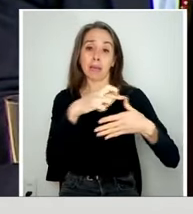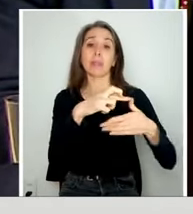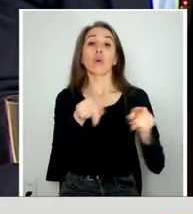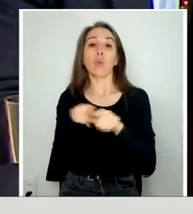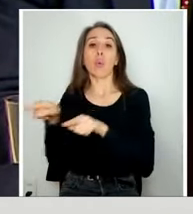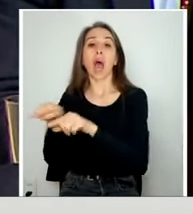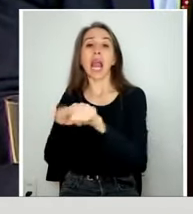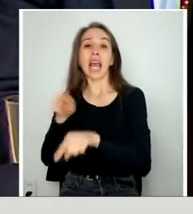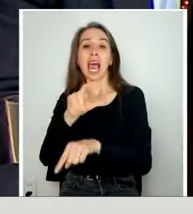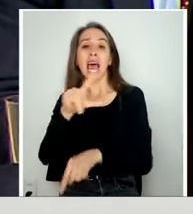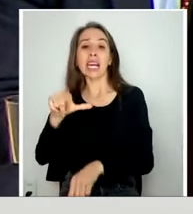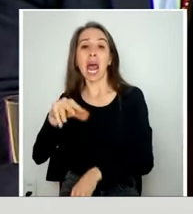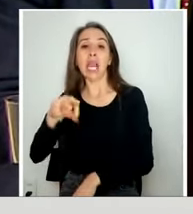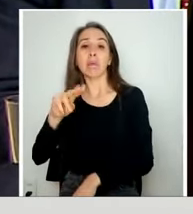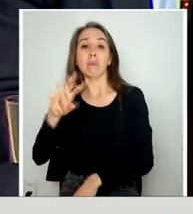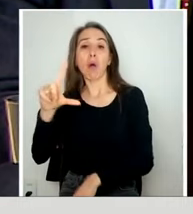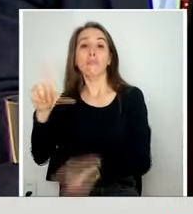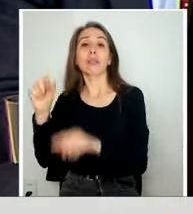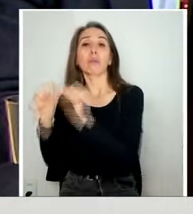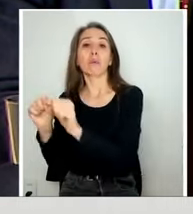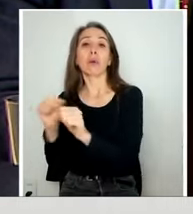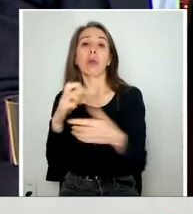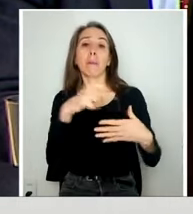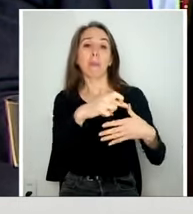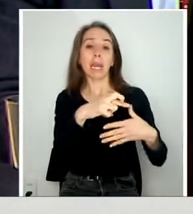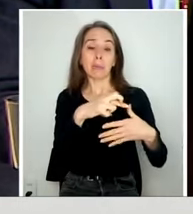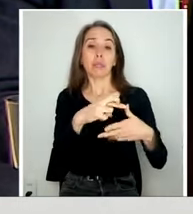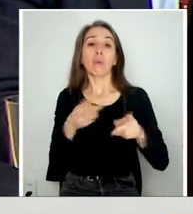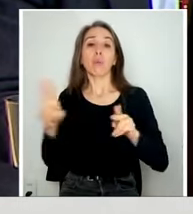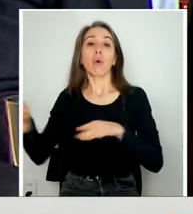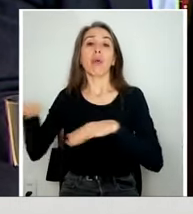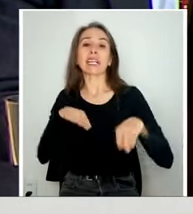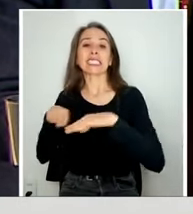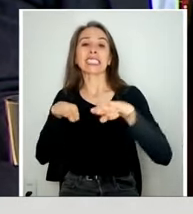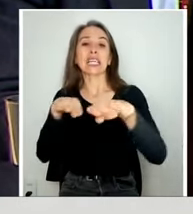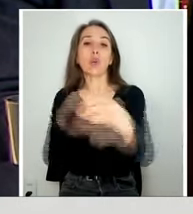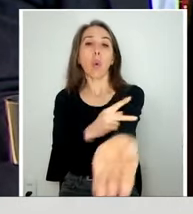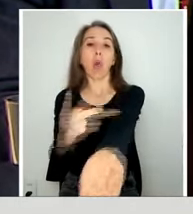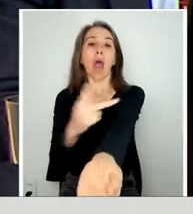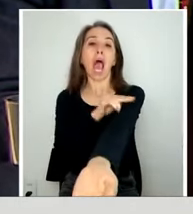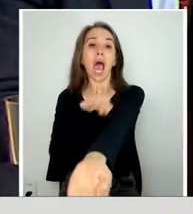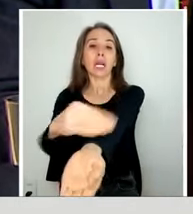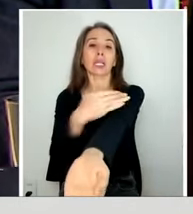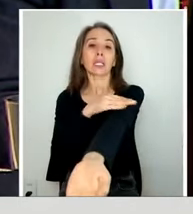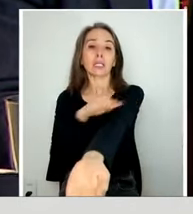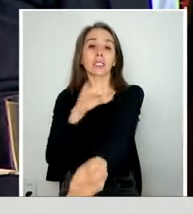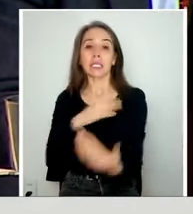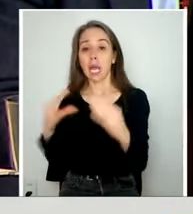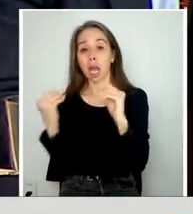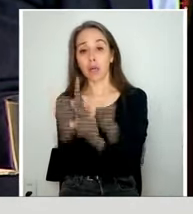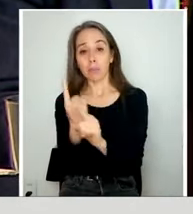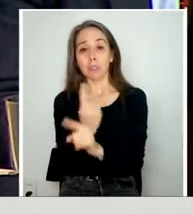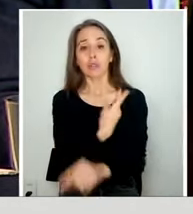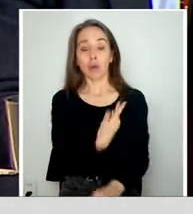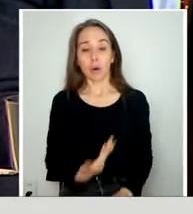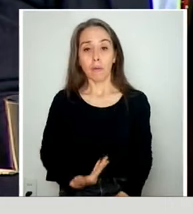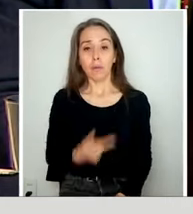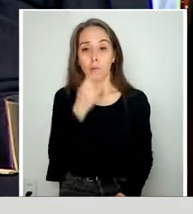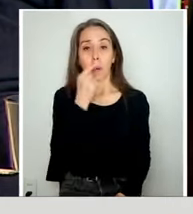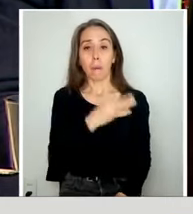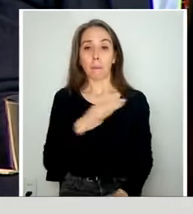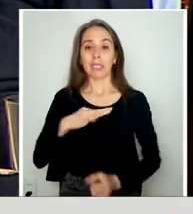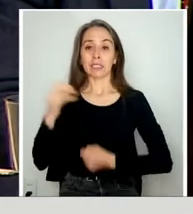estos al igual que en el Panamericano tengan las mismas excepción lo hemos conversado con el gobierno con el ministro de transporte con el ministro